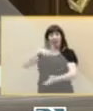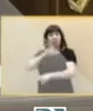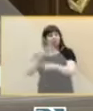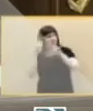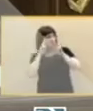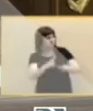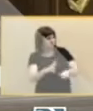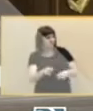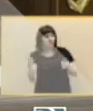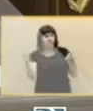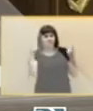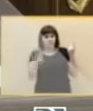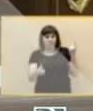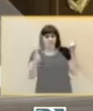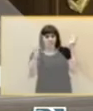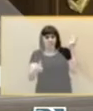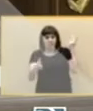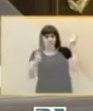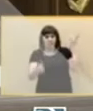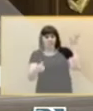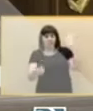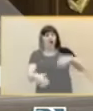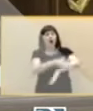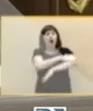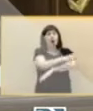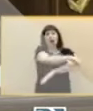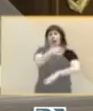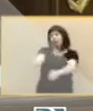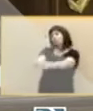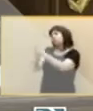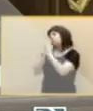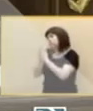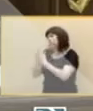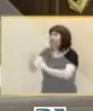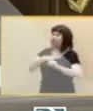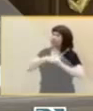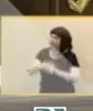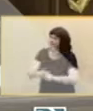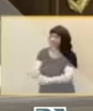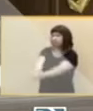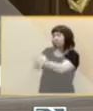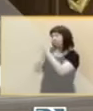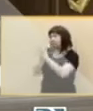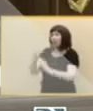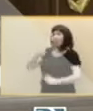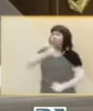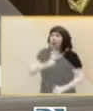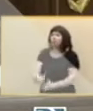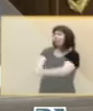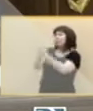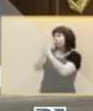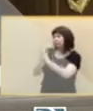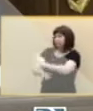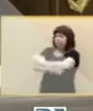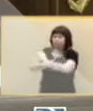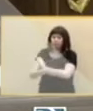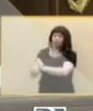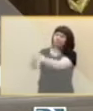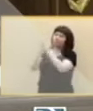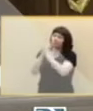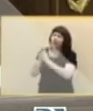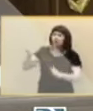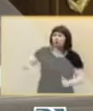usted tiene que imputar al señor Rajoy. Usted tiene la obligación, porque si no está prevaricando. Y luego otra cuestión. Los jueces predeterminados por la ley eran el señor López y la señora Espejel.